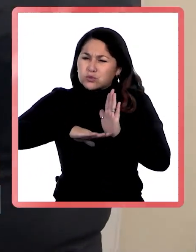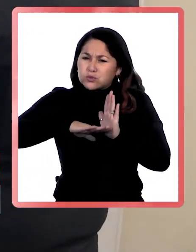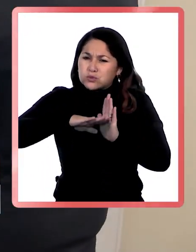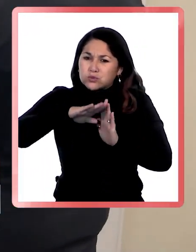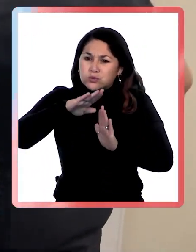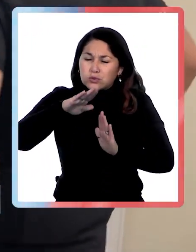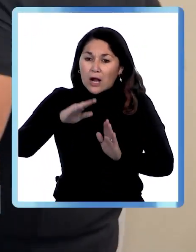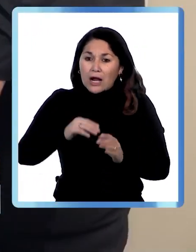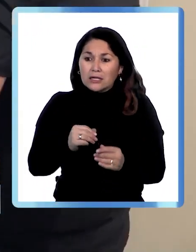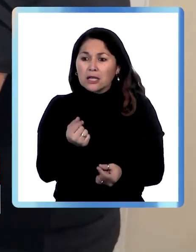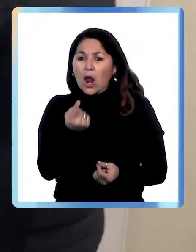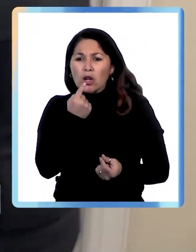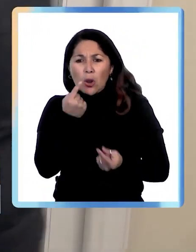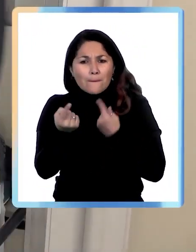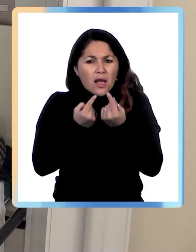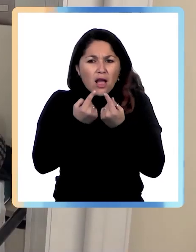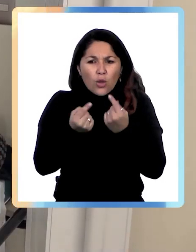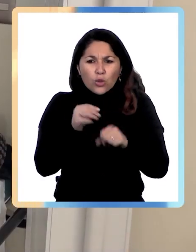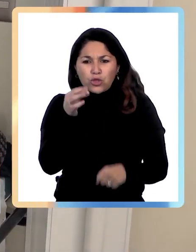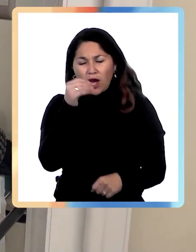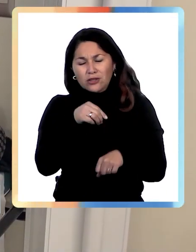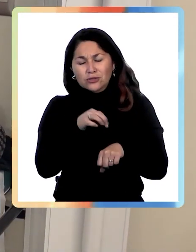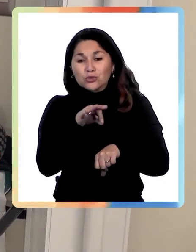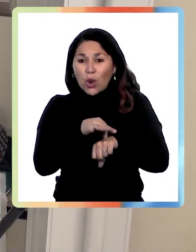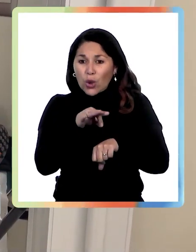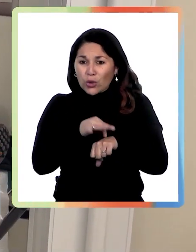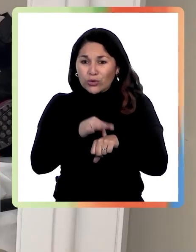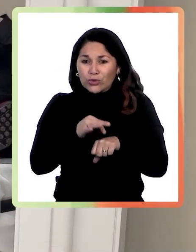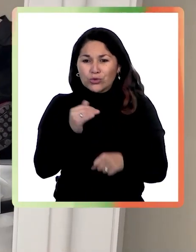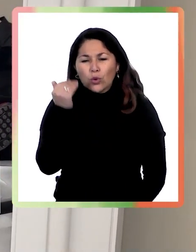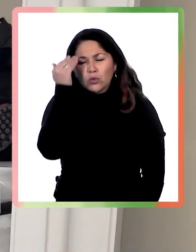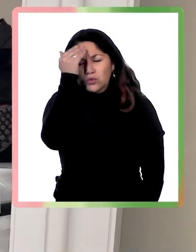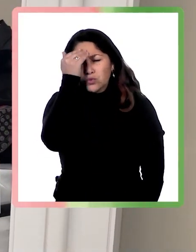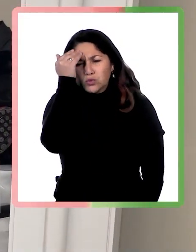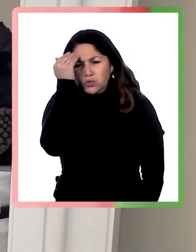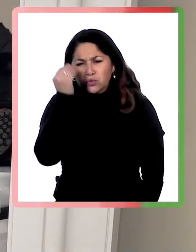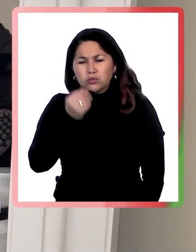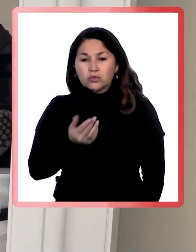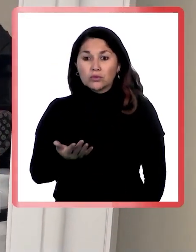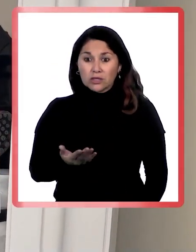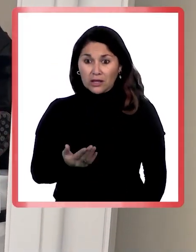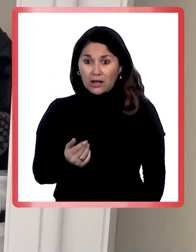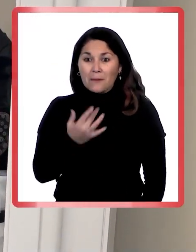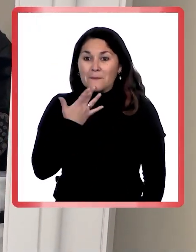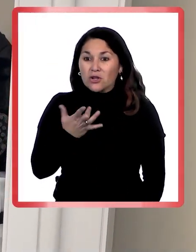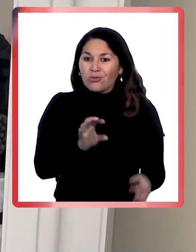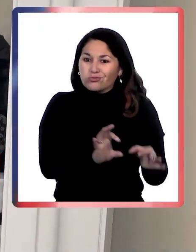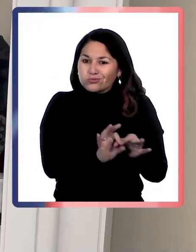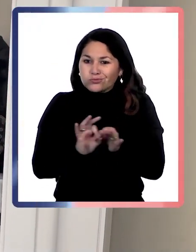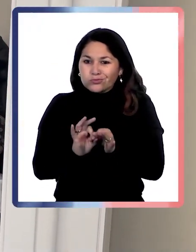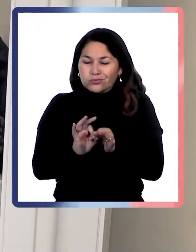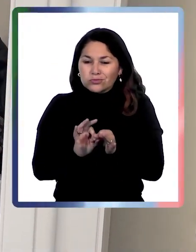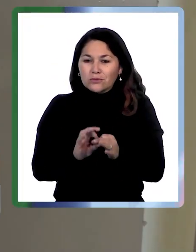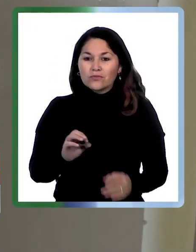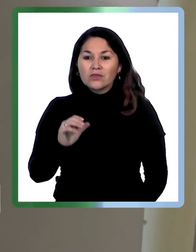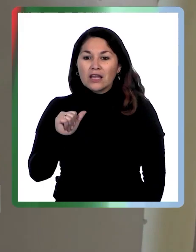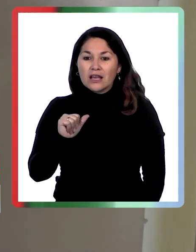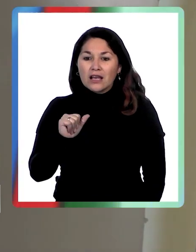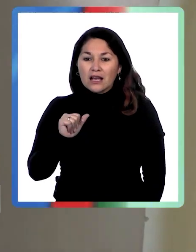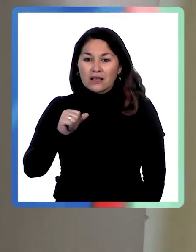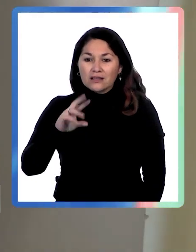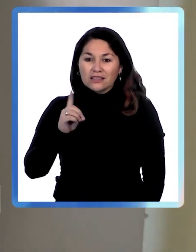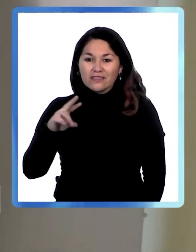consultas por enfermedades respiratorias con 350 controles diarios En su gran mayoría por influenza adenovirus y